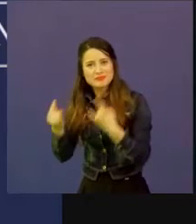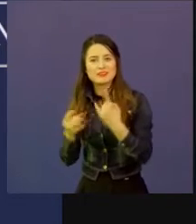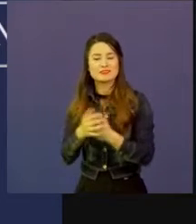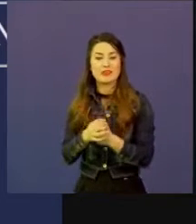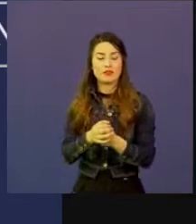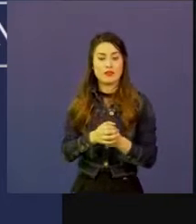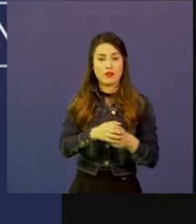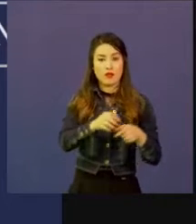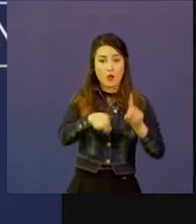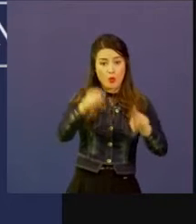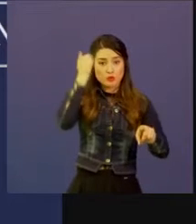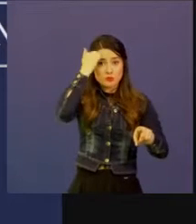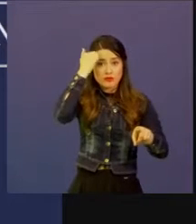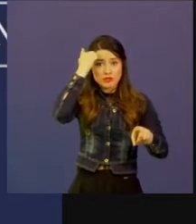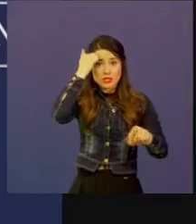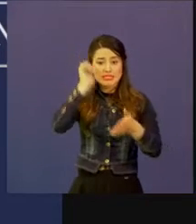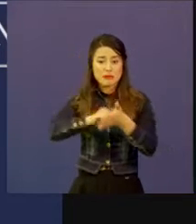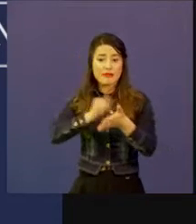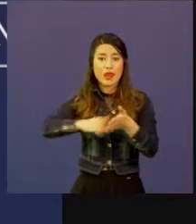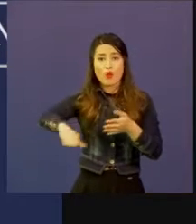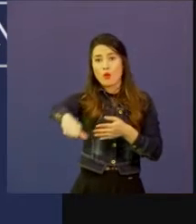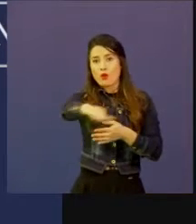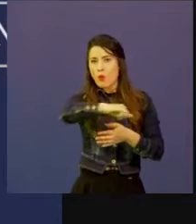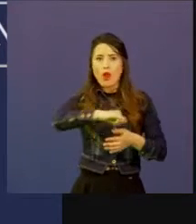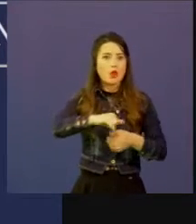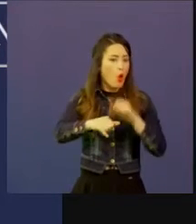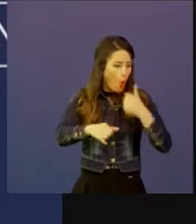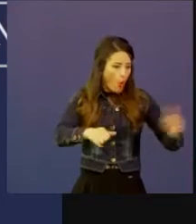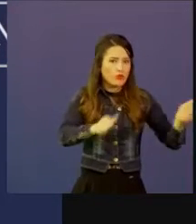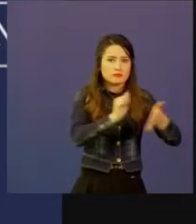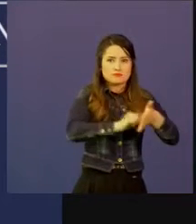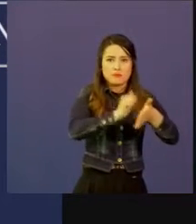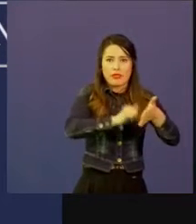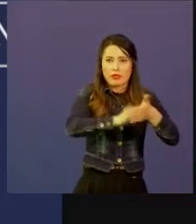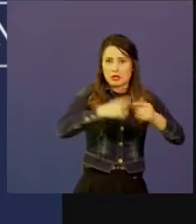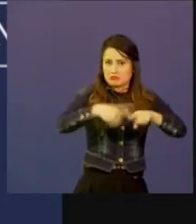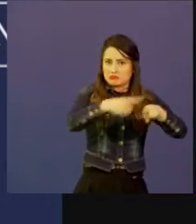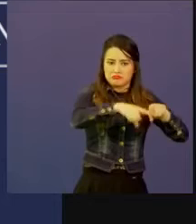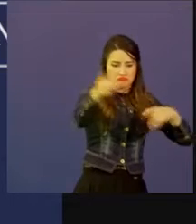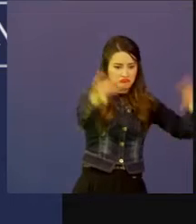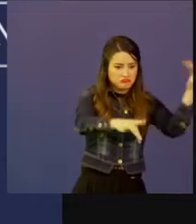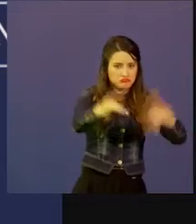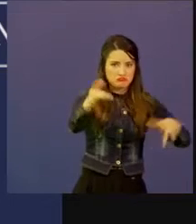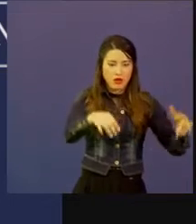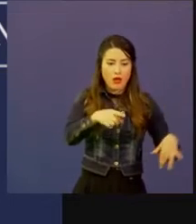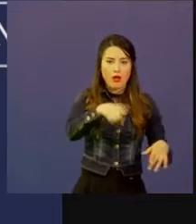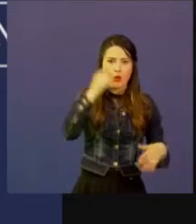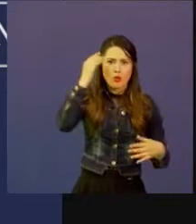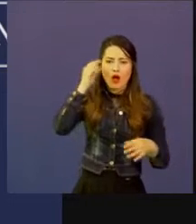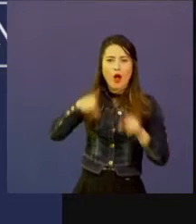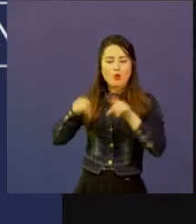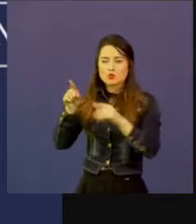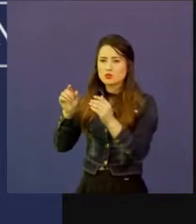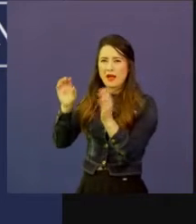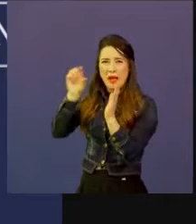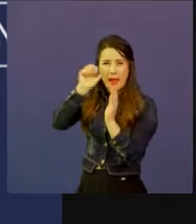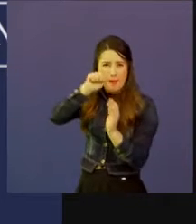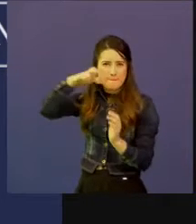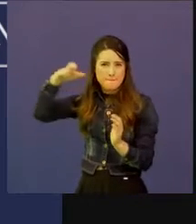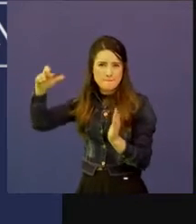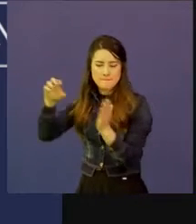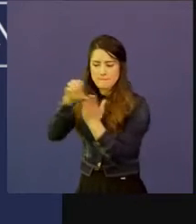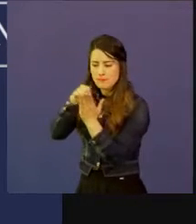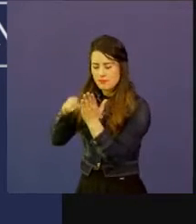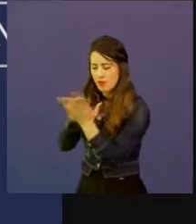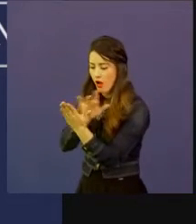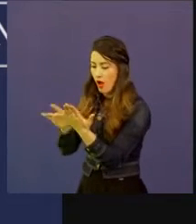docentes de áreas similares, sino también con profesionales de otras disciplinas, conocieron aplicaciones que no habían conocido, interactuaron con ellas,